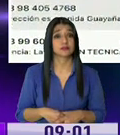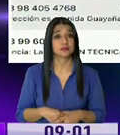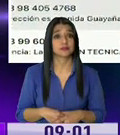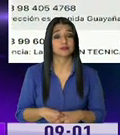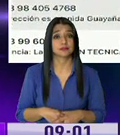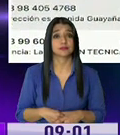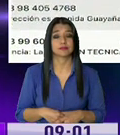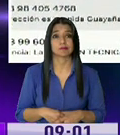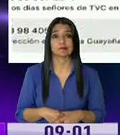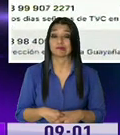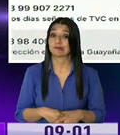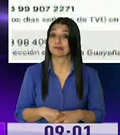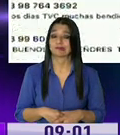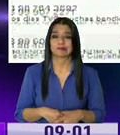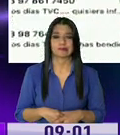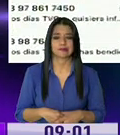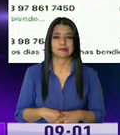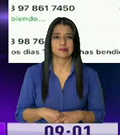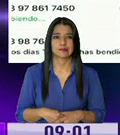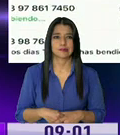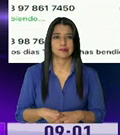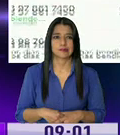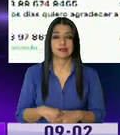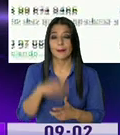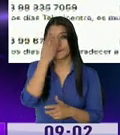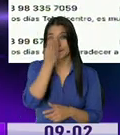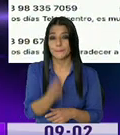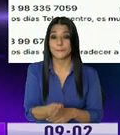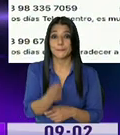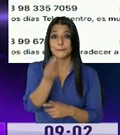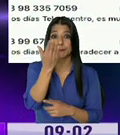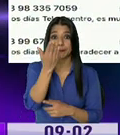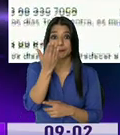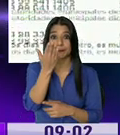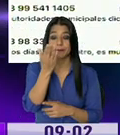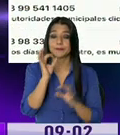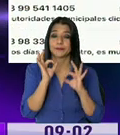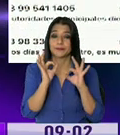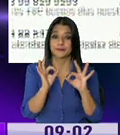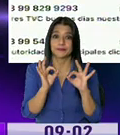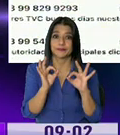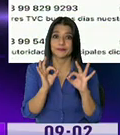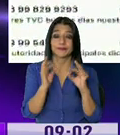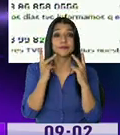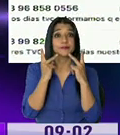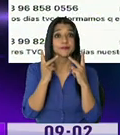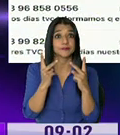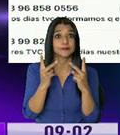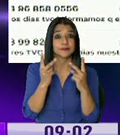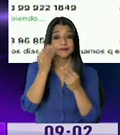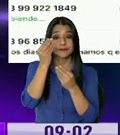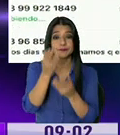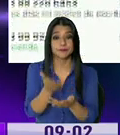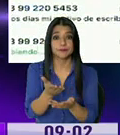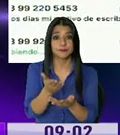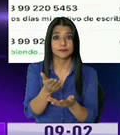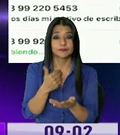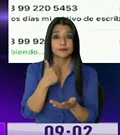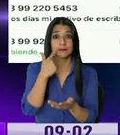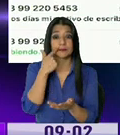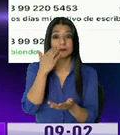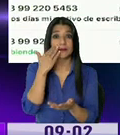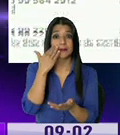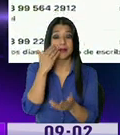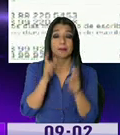estamos. Lo que dicen acá, buenos días, que tengan un excelente día. Mire, me gustaría poner en conocimiento de ustedes que mi padre y madre